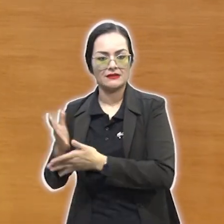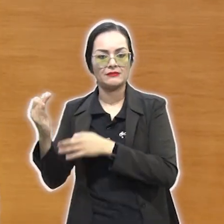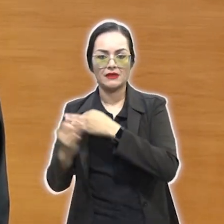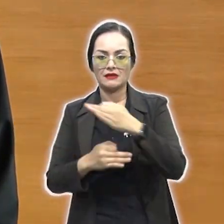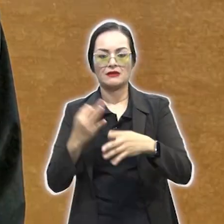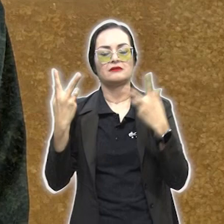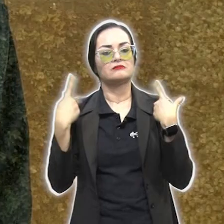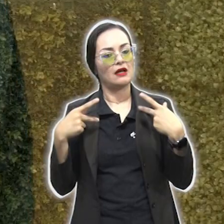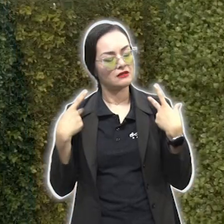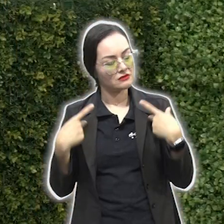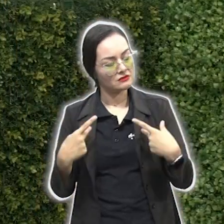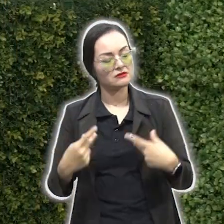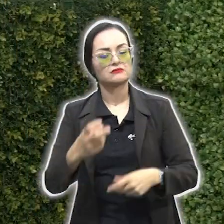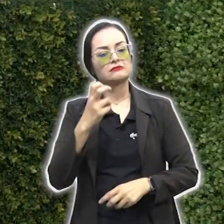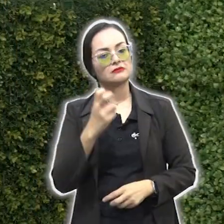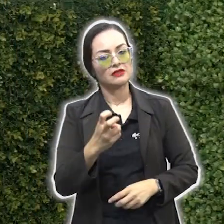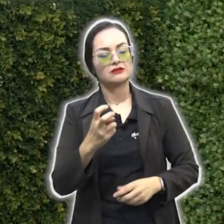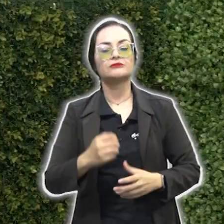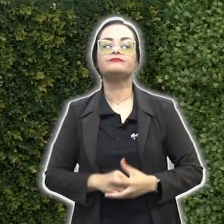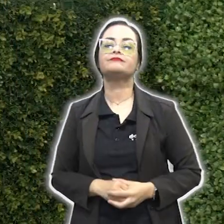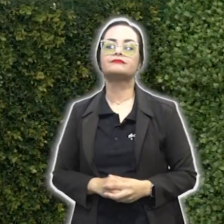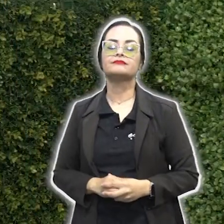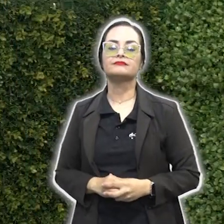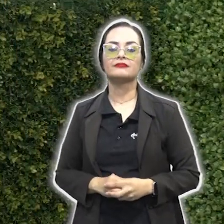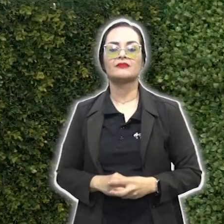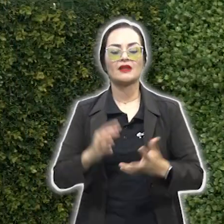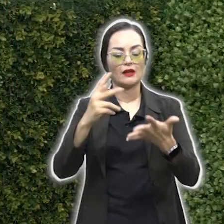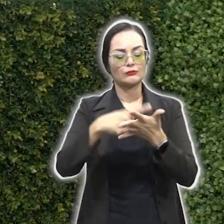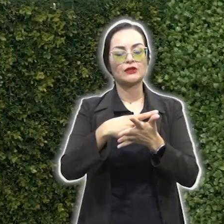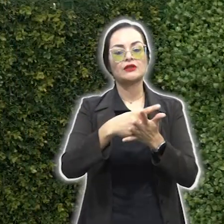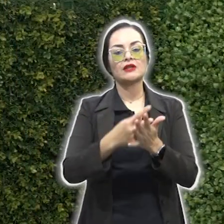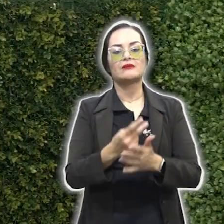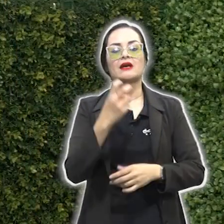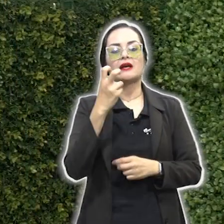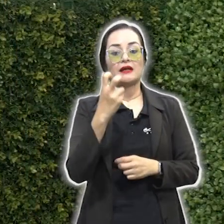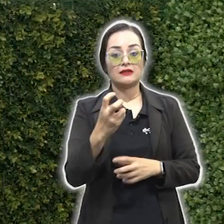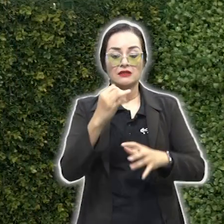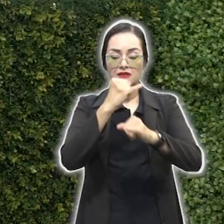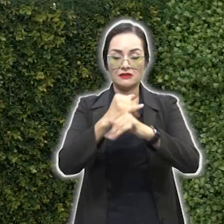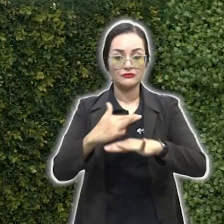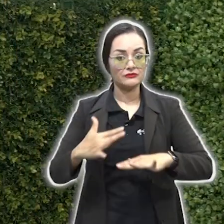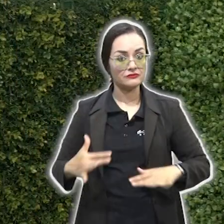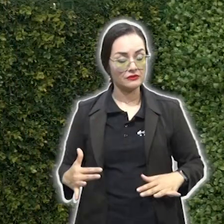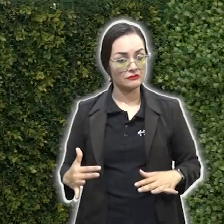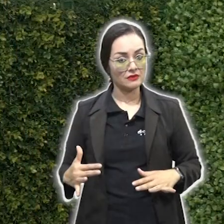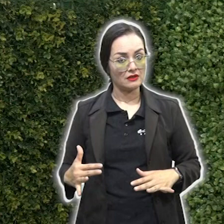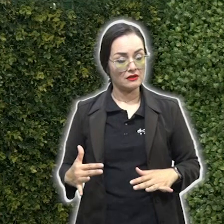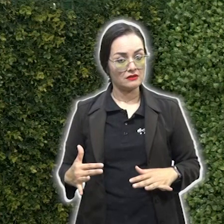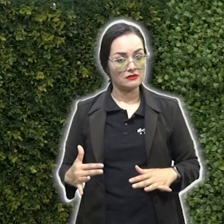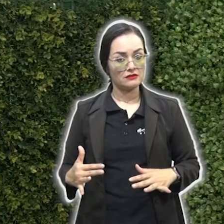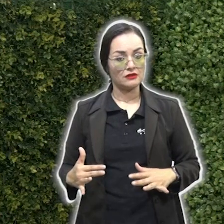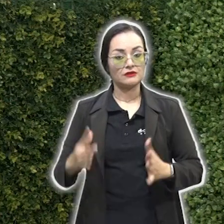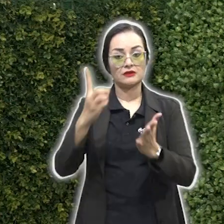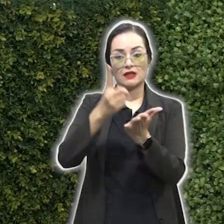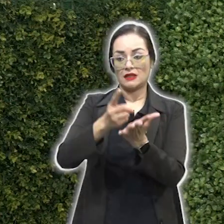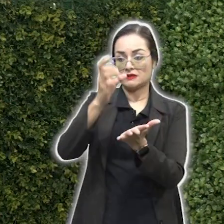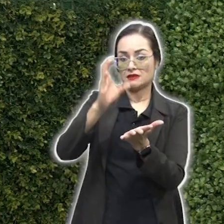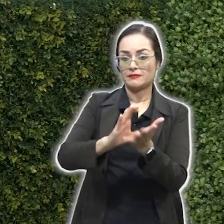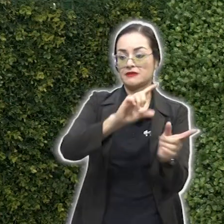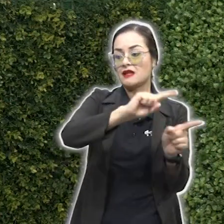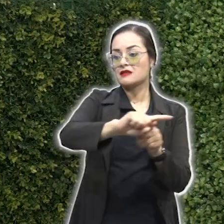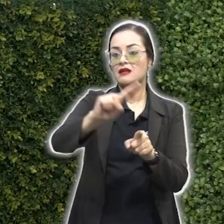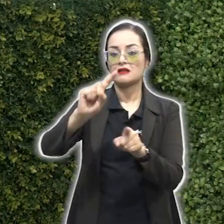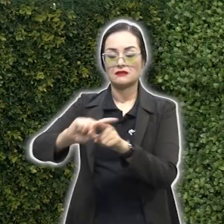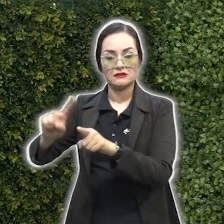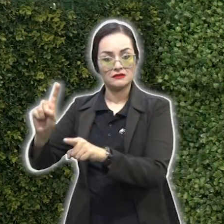bien. La intención de este programa es ofrecer información acerca de las